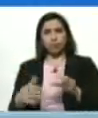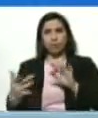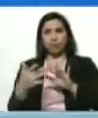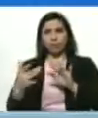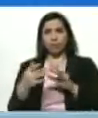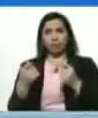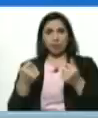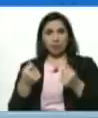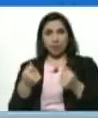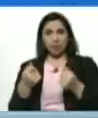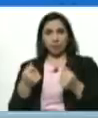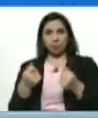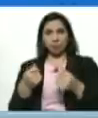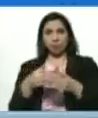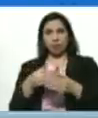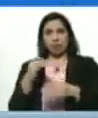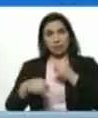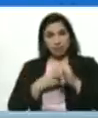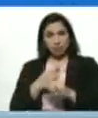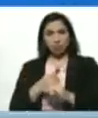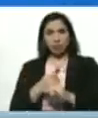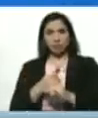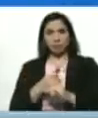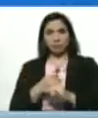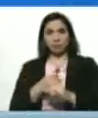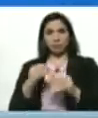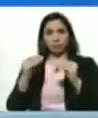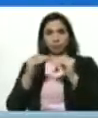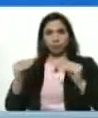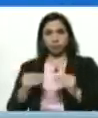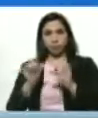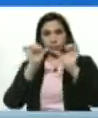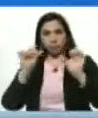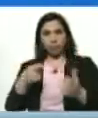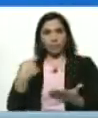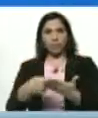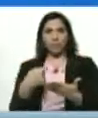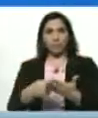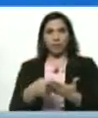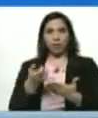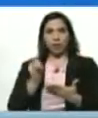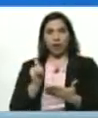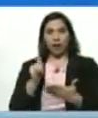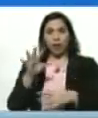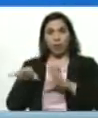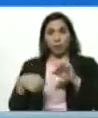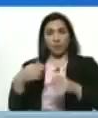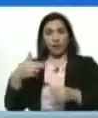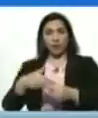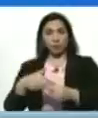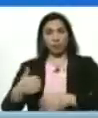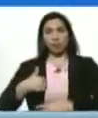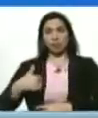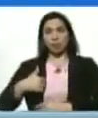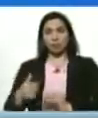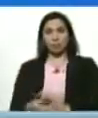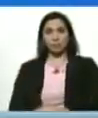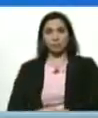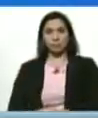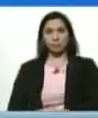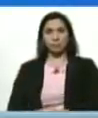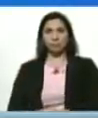moneda internacional a través de un sistema de pago que va a haber allí compre la gasolina que quiera